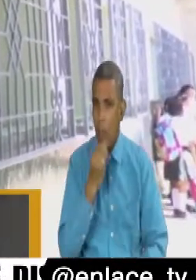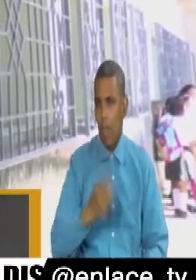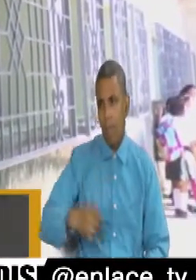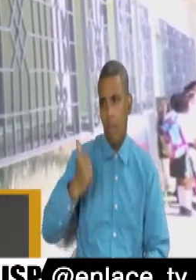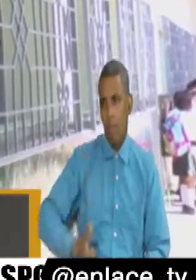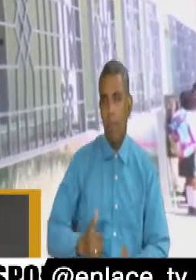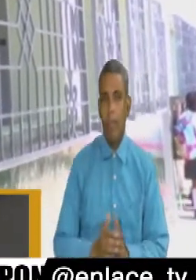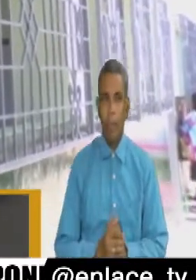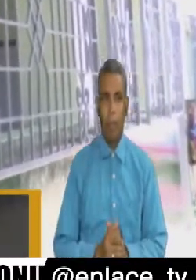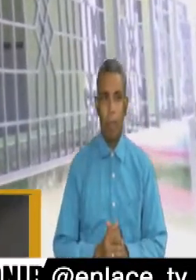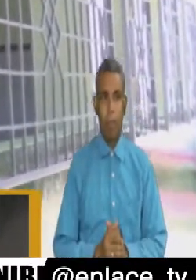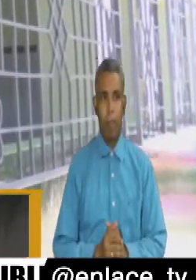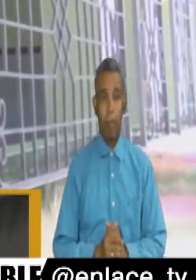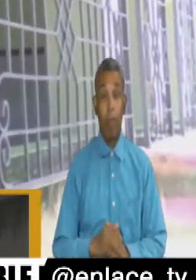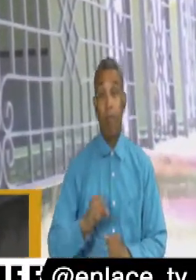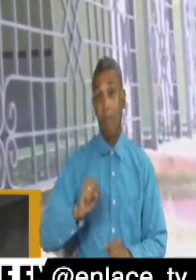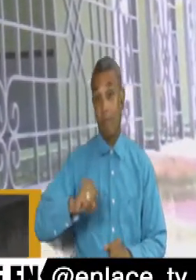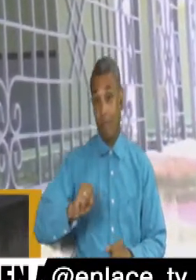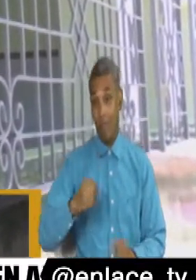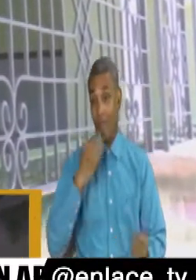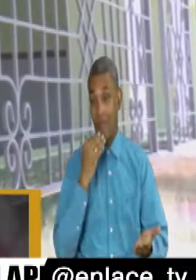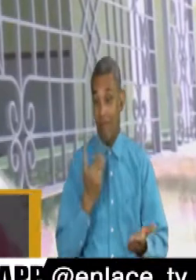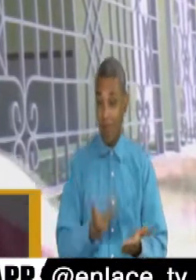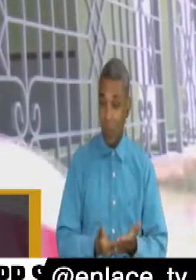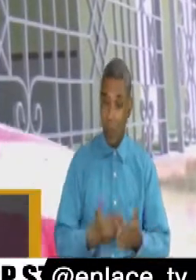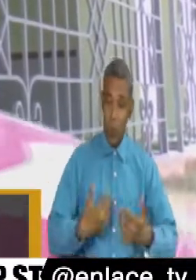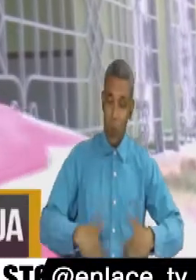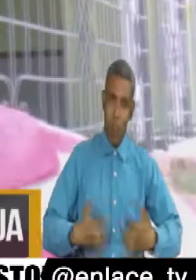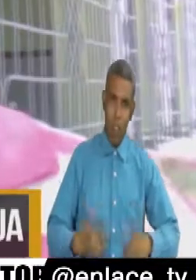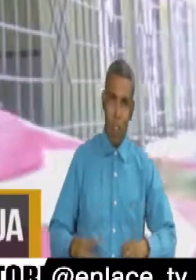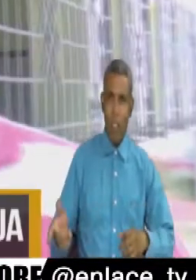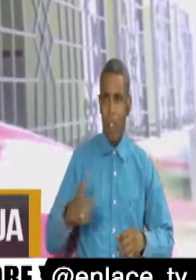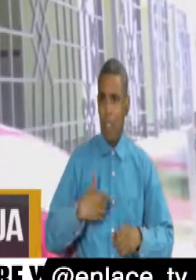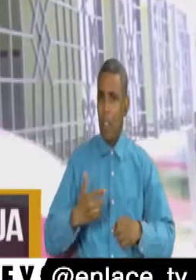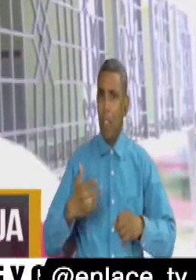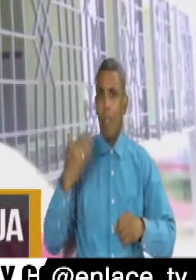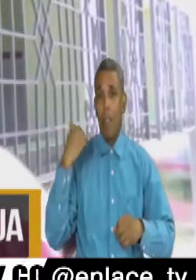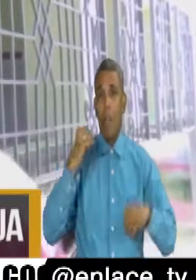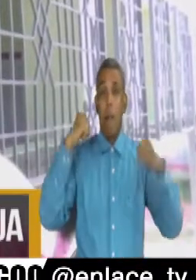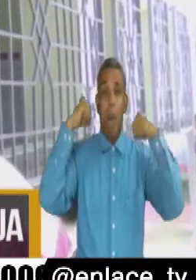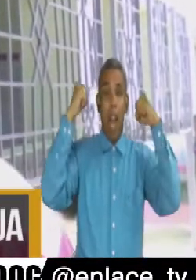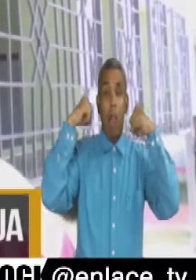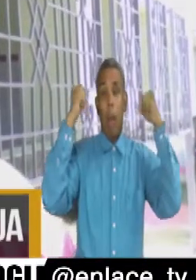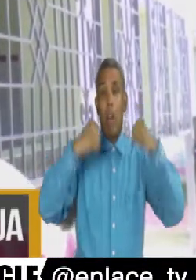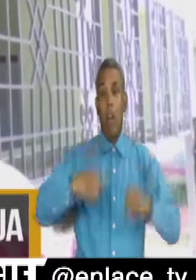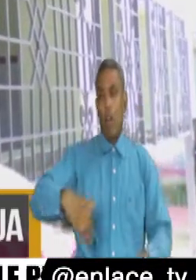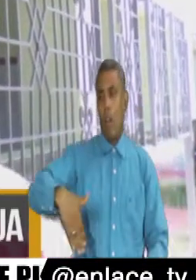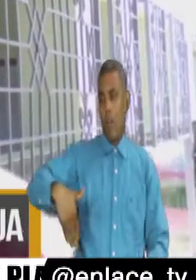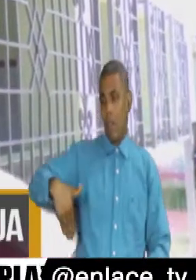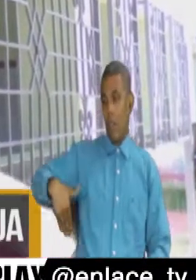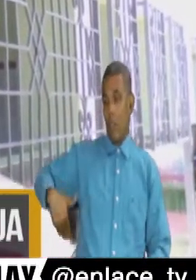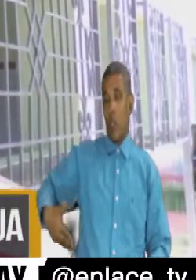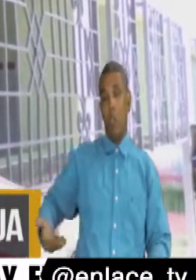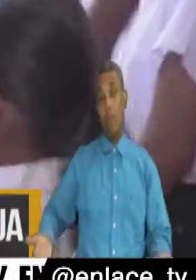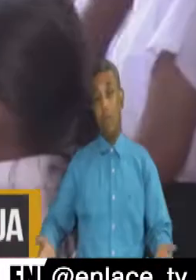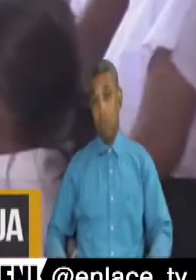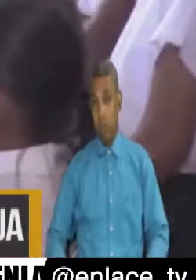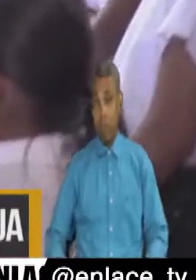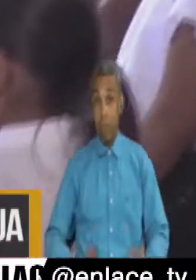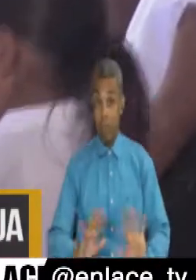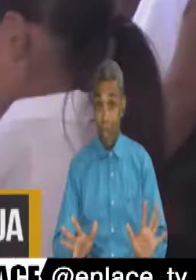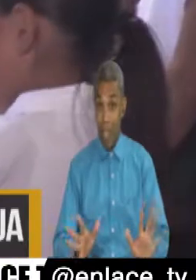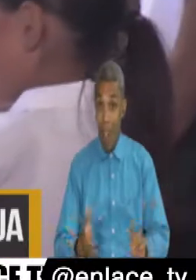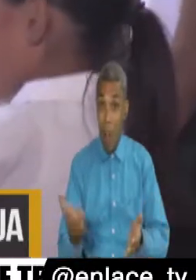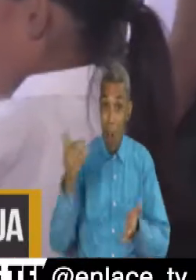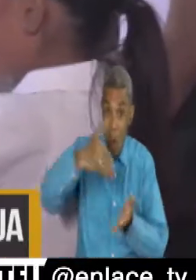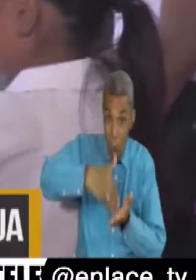ya era hora de que verdaderamente los niños estuvieran, entraran a clases, porque estaban perdiendo ya prácticamente dos